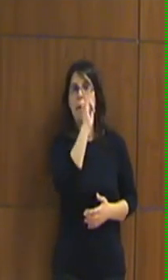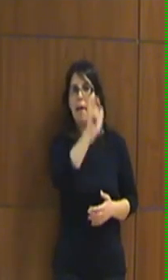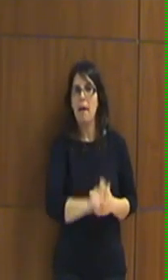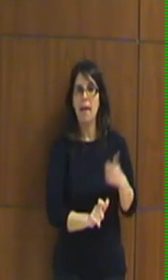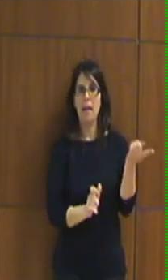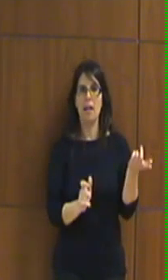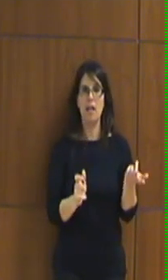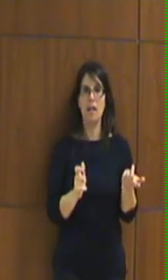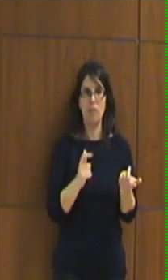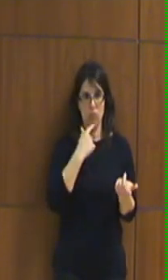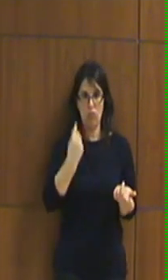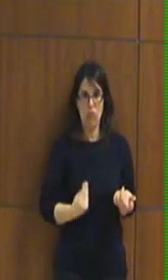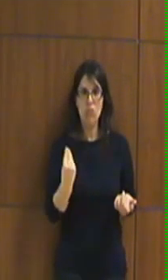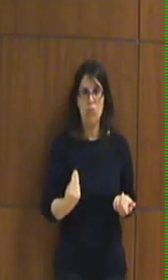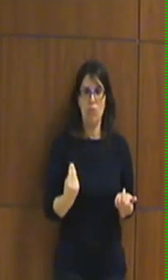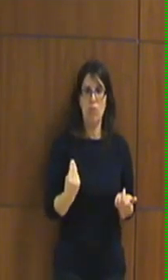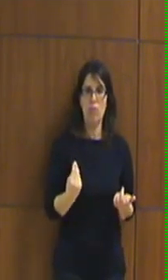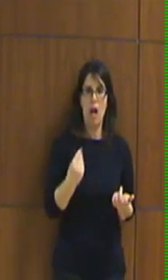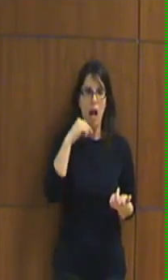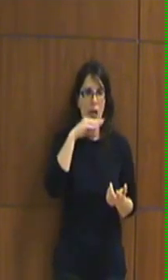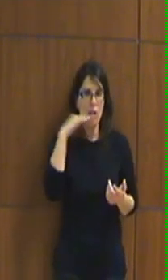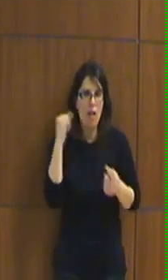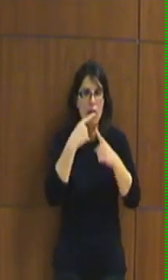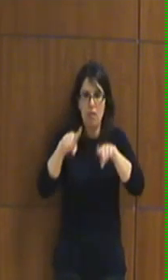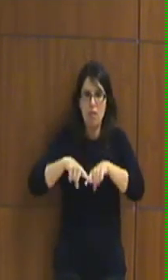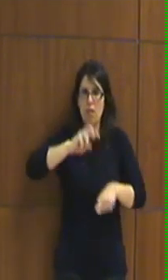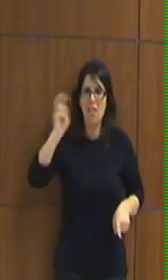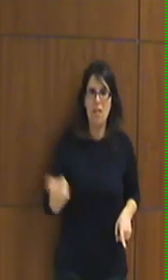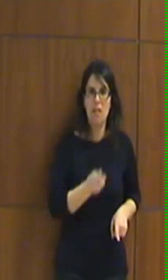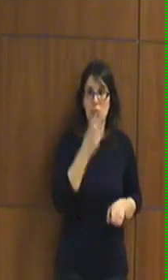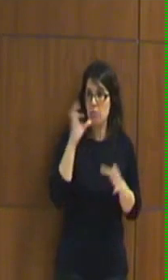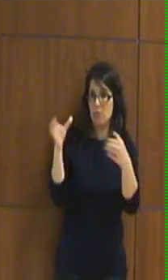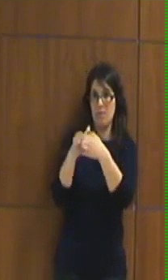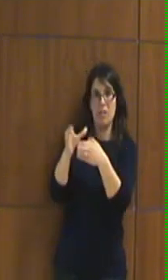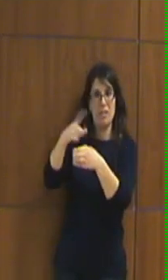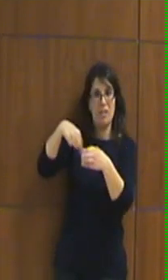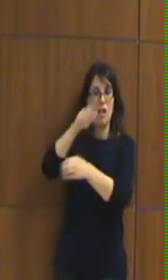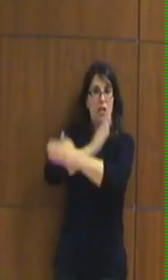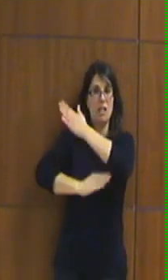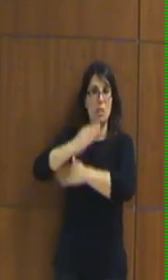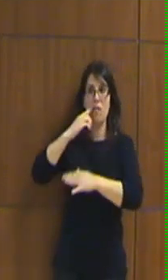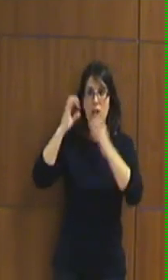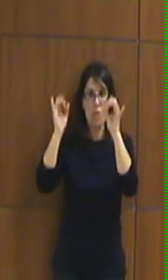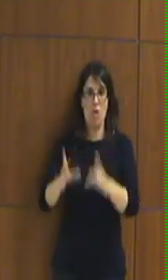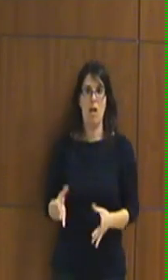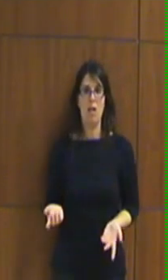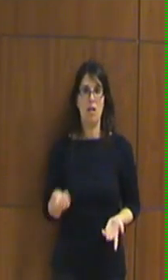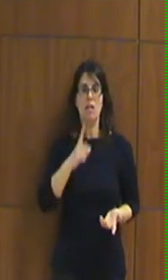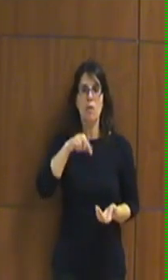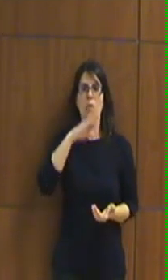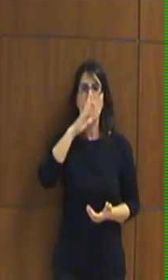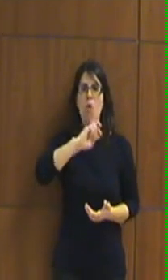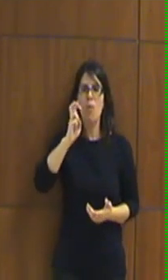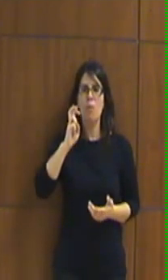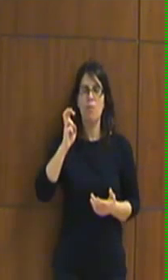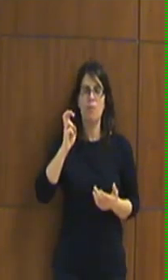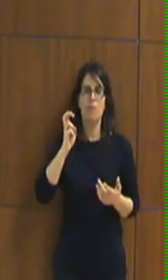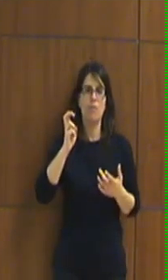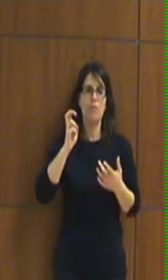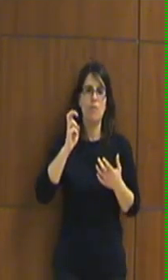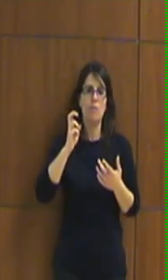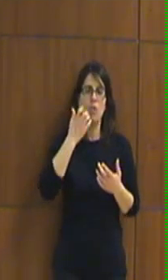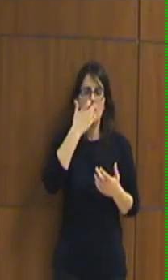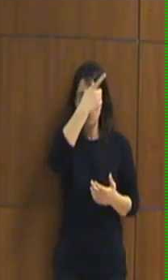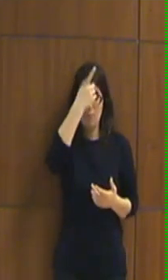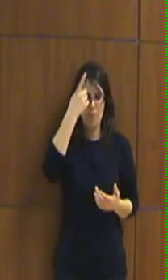Con talentos, con habilidades diversas, muy interesantes, como aportaciones transversales, como decíamos antes, porque en